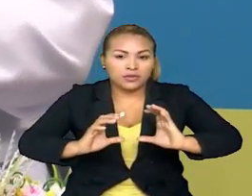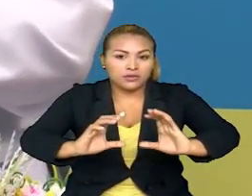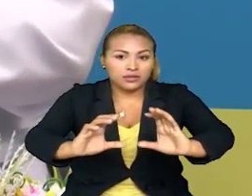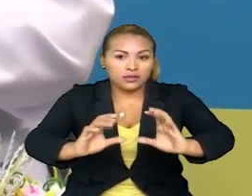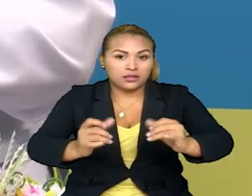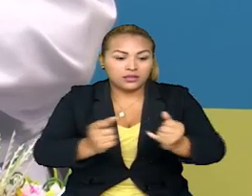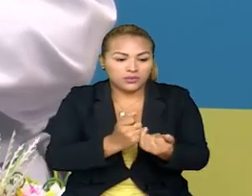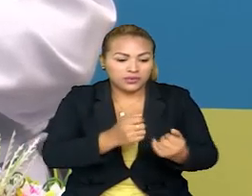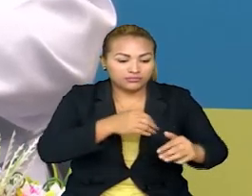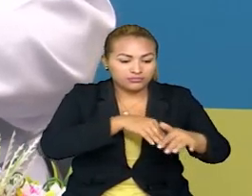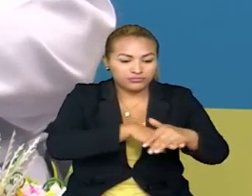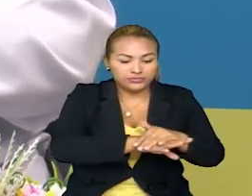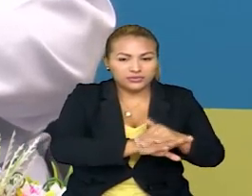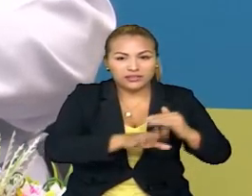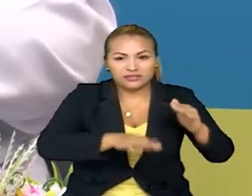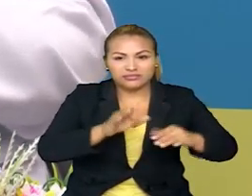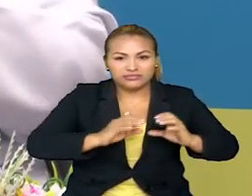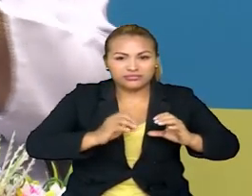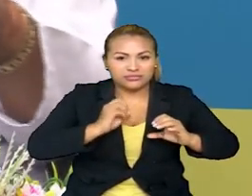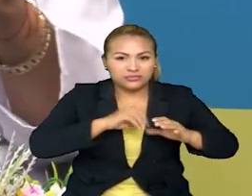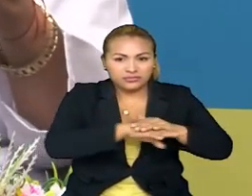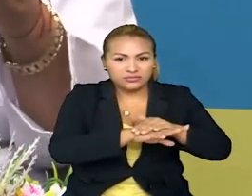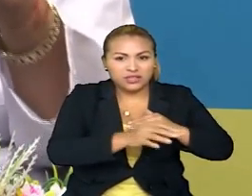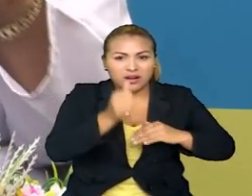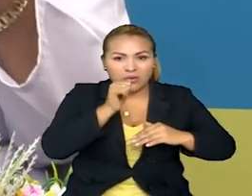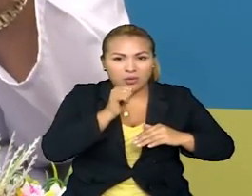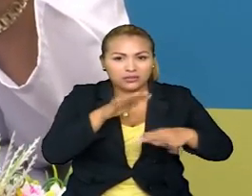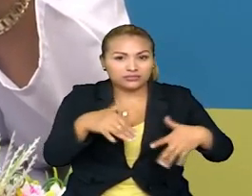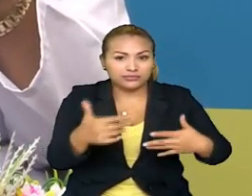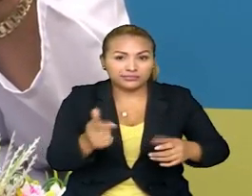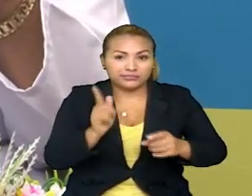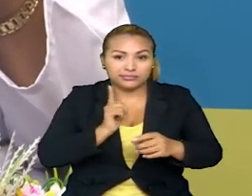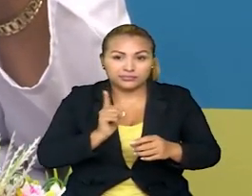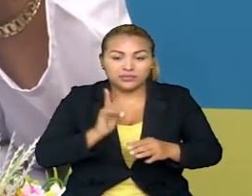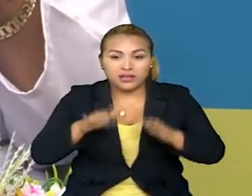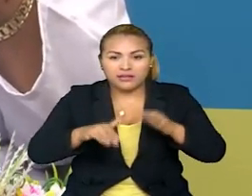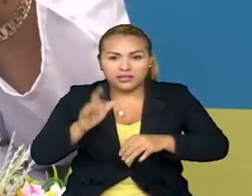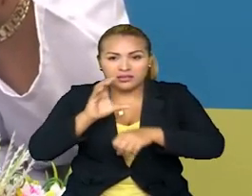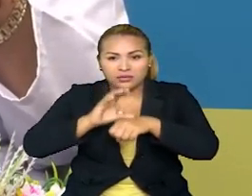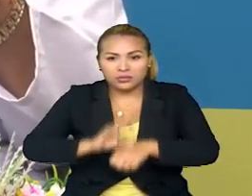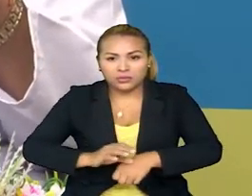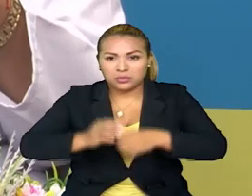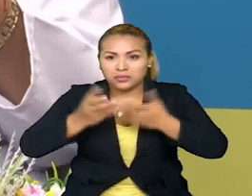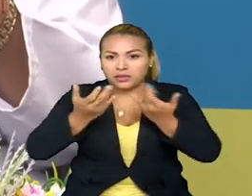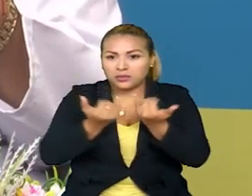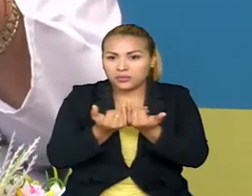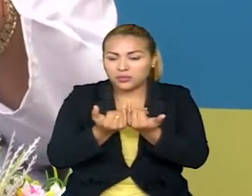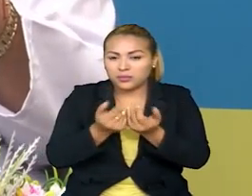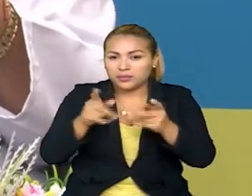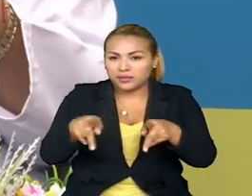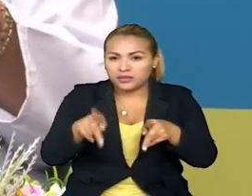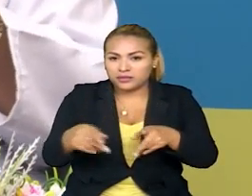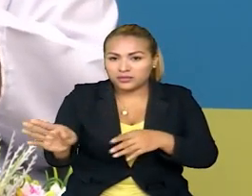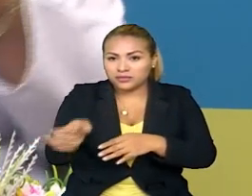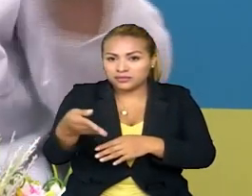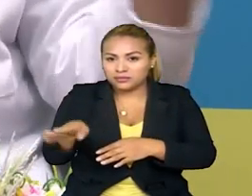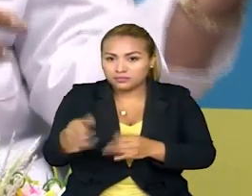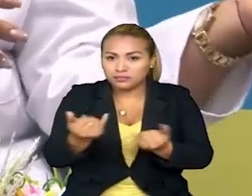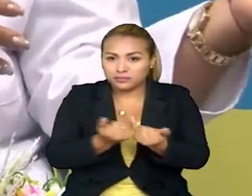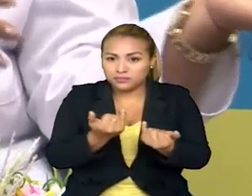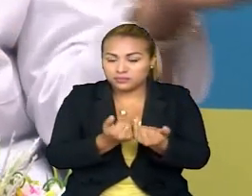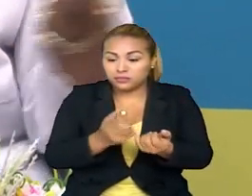está en la papelera que es donde debe estar si otros tenemos por costumbre la cocinera botar la cáscara de huevo al patio en